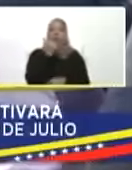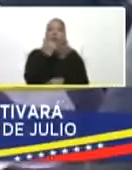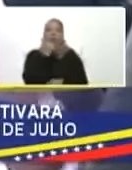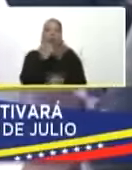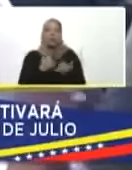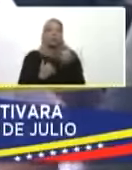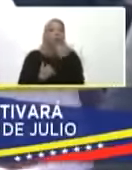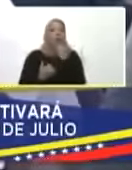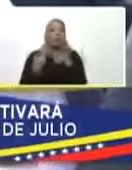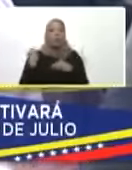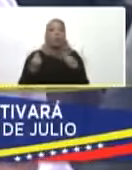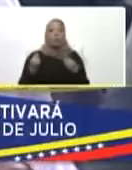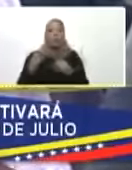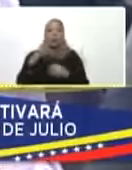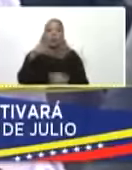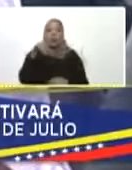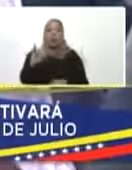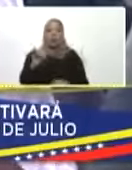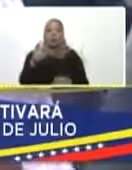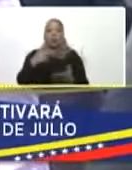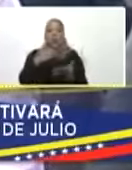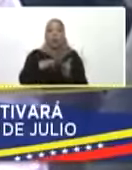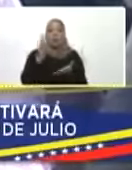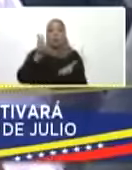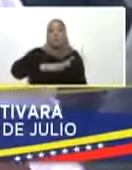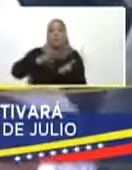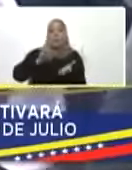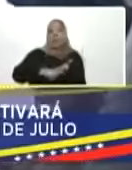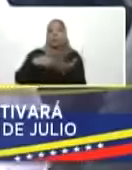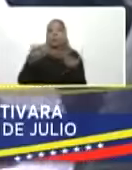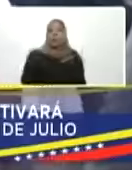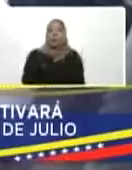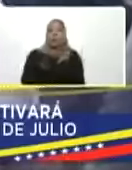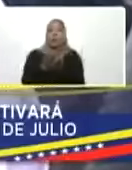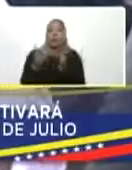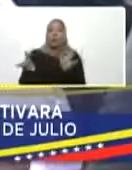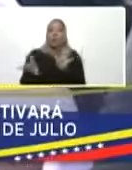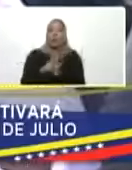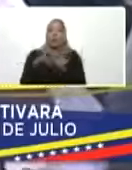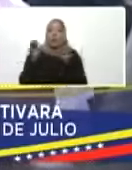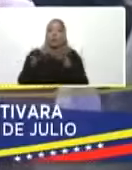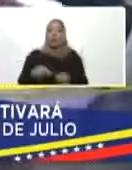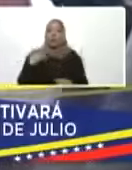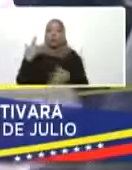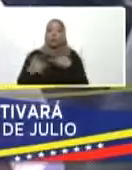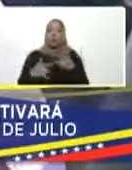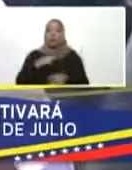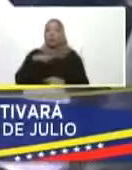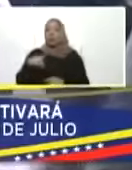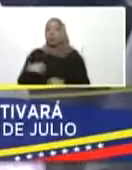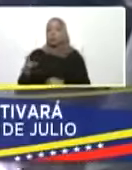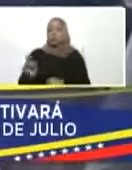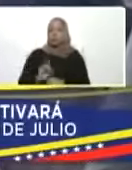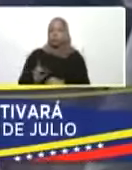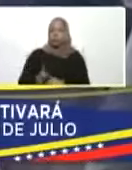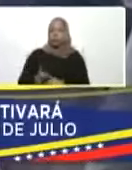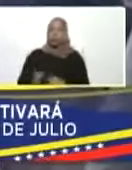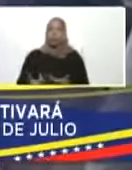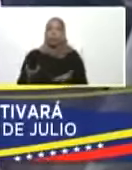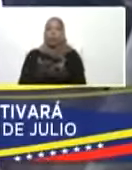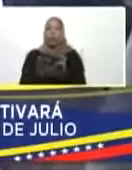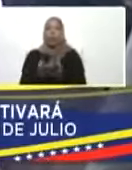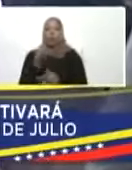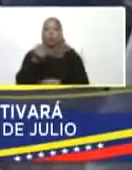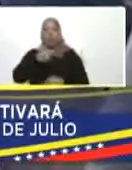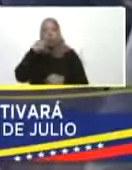el CDI, eliminar la escuela, eliminar la pensión. Nuestra propuesta es recuperar, mejorar, seguir recuperando la economía y las